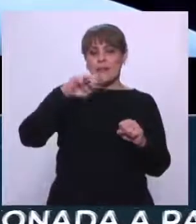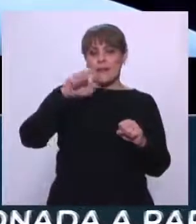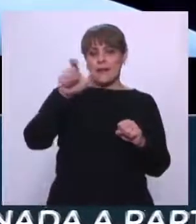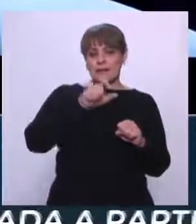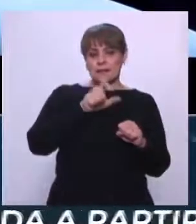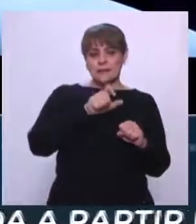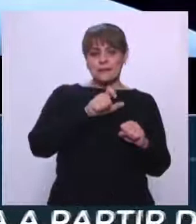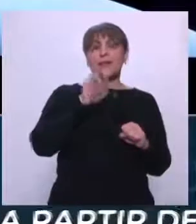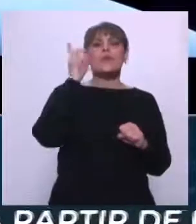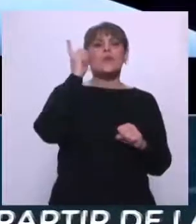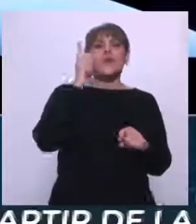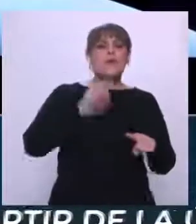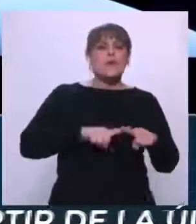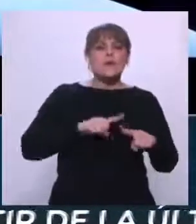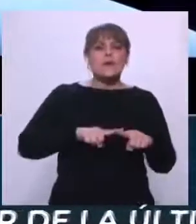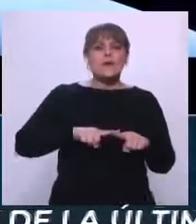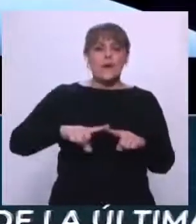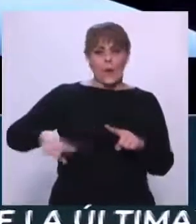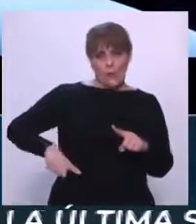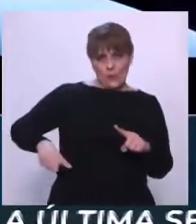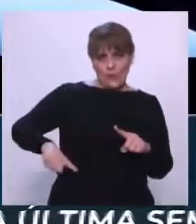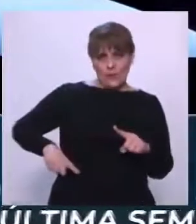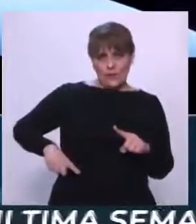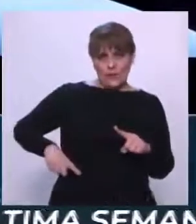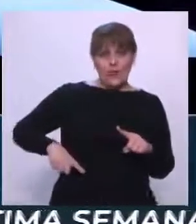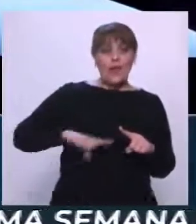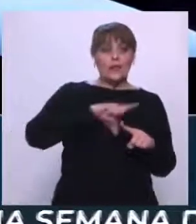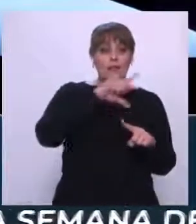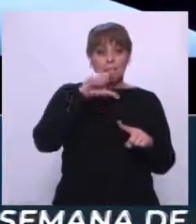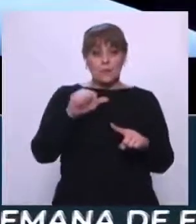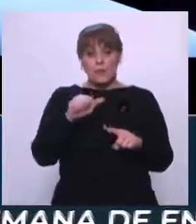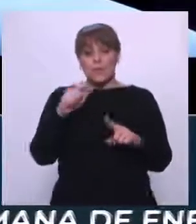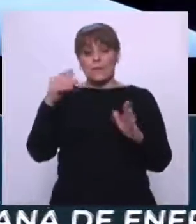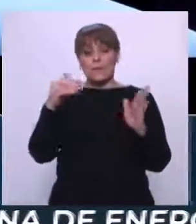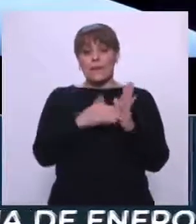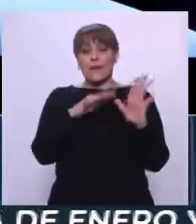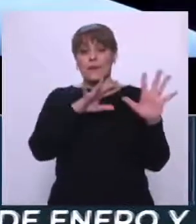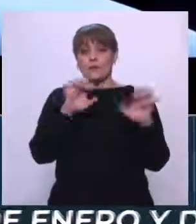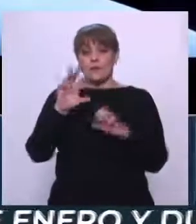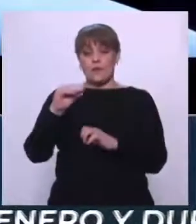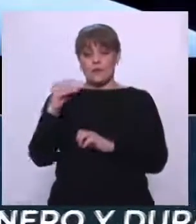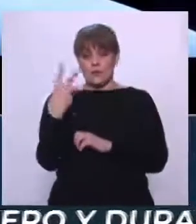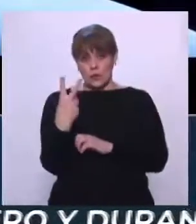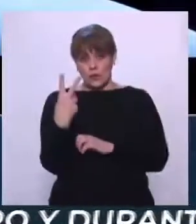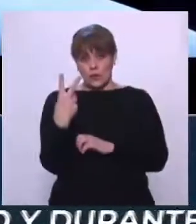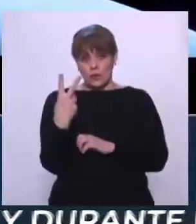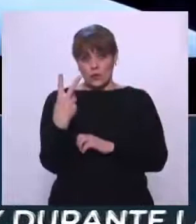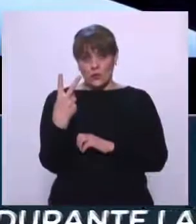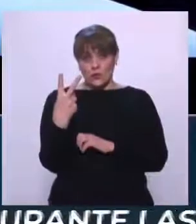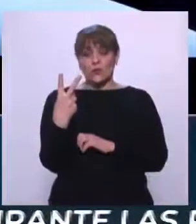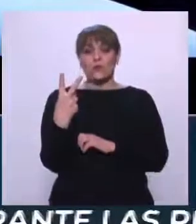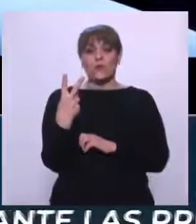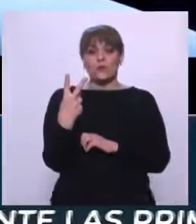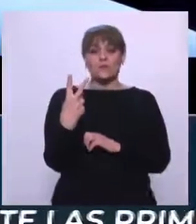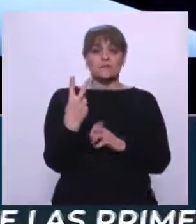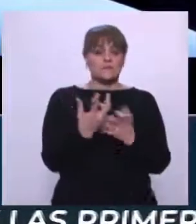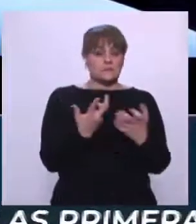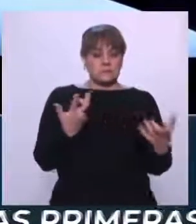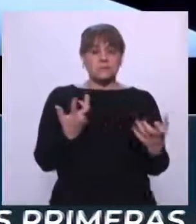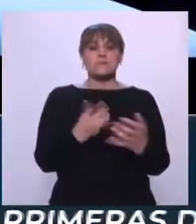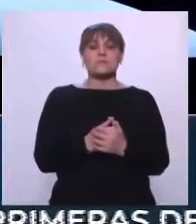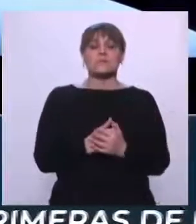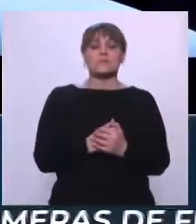Estado. Y se desincorpora en 1992, exactamente en el sexenio de Carlos Salinas de Gortari. Y a partir de